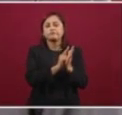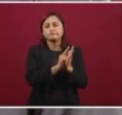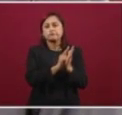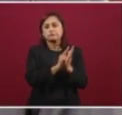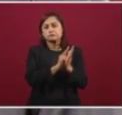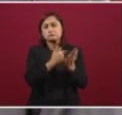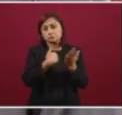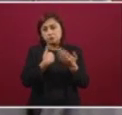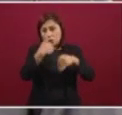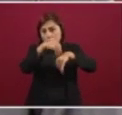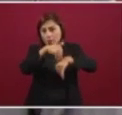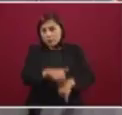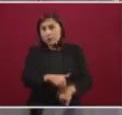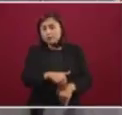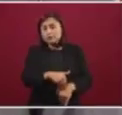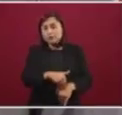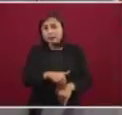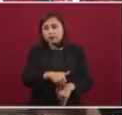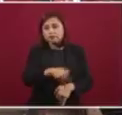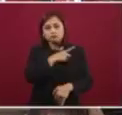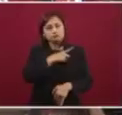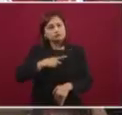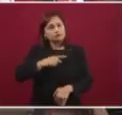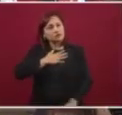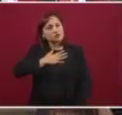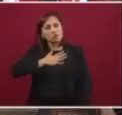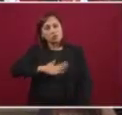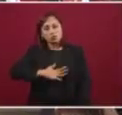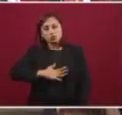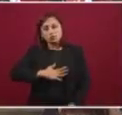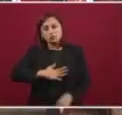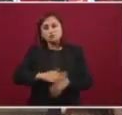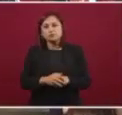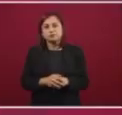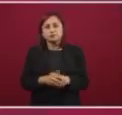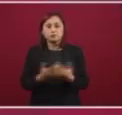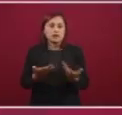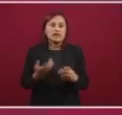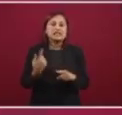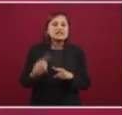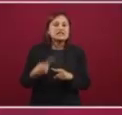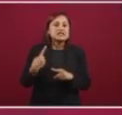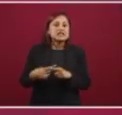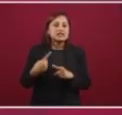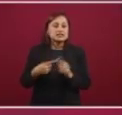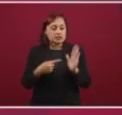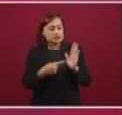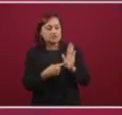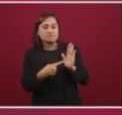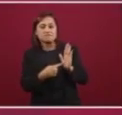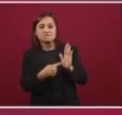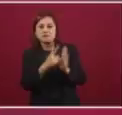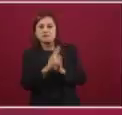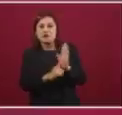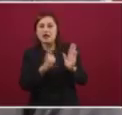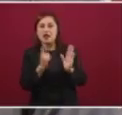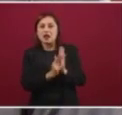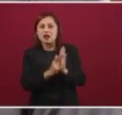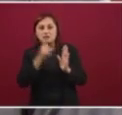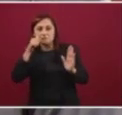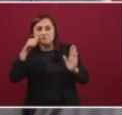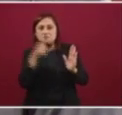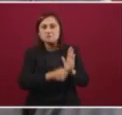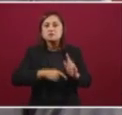justicia, y para eso hay jueces y hay instancias que se hacen cargo.